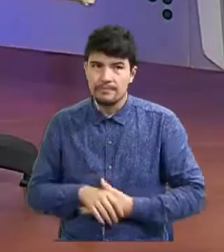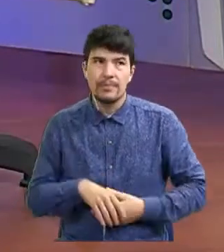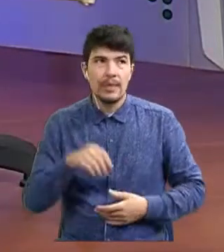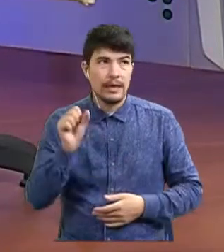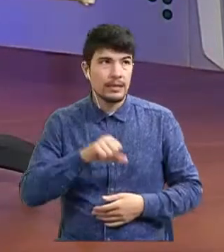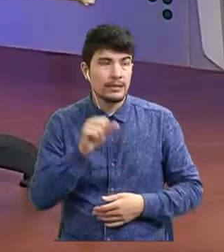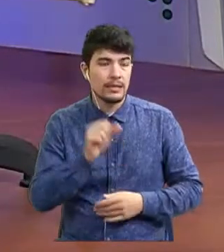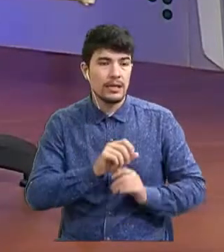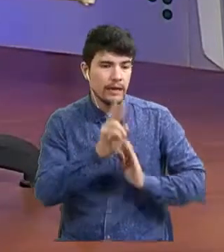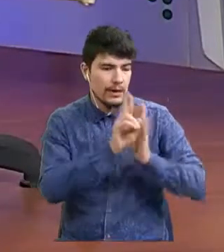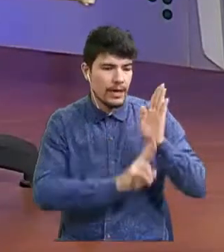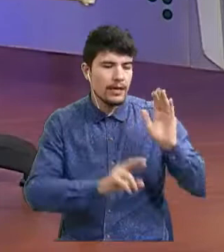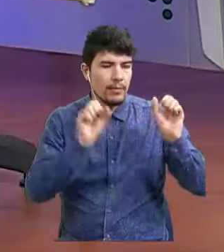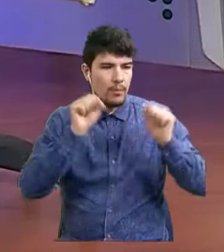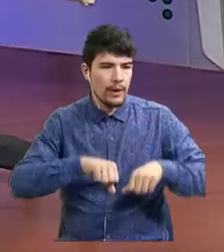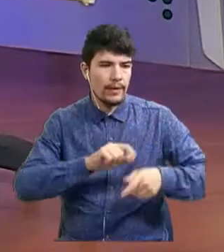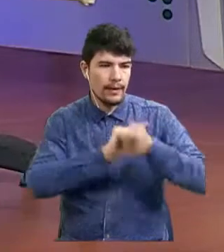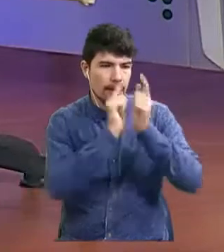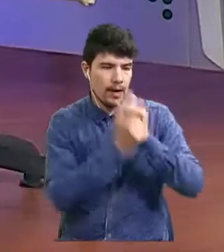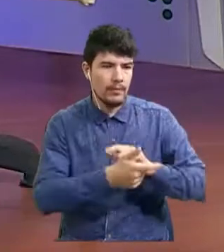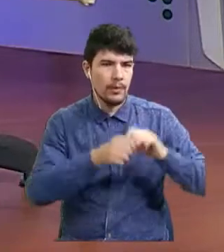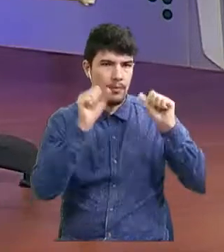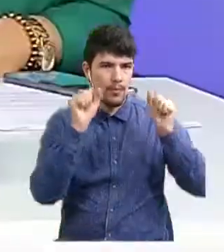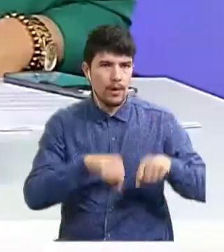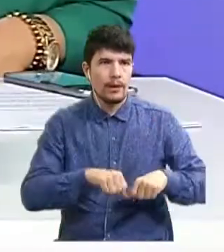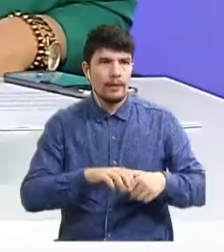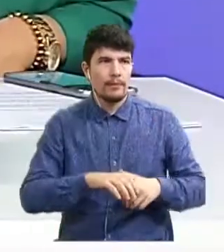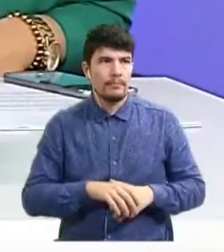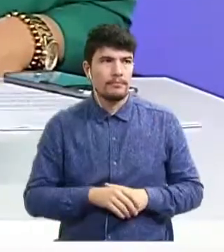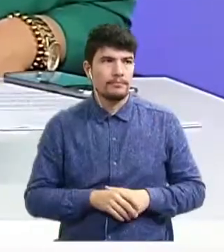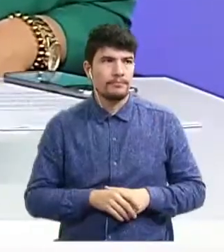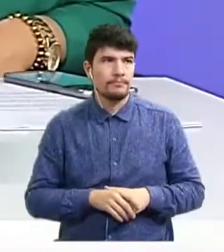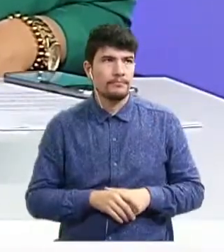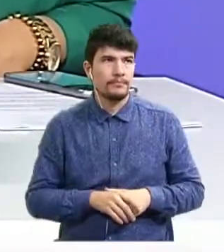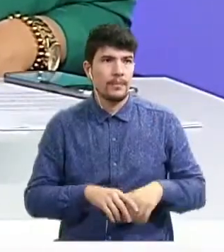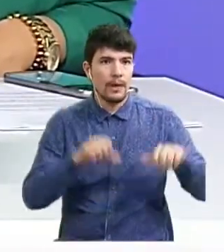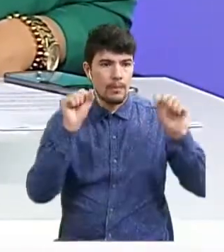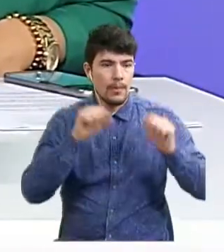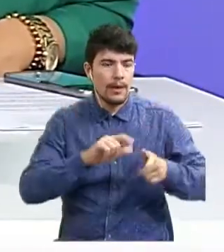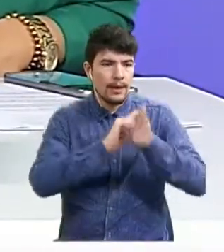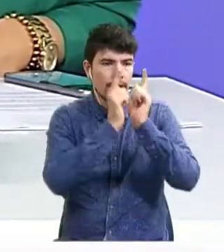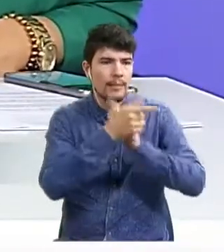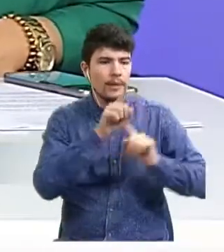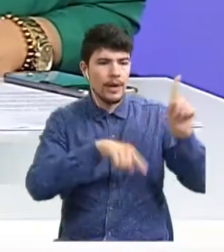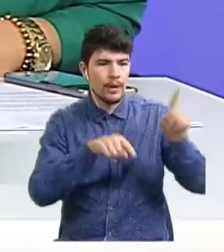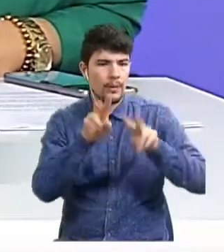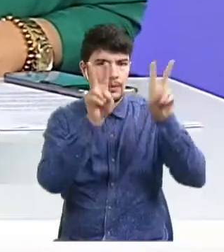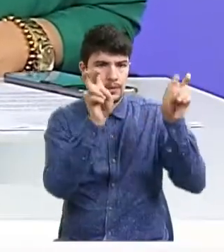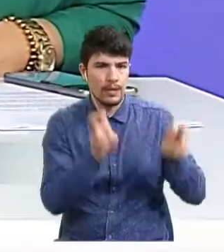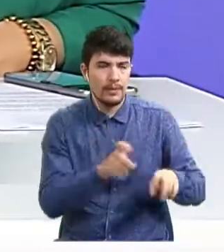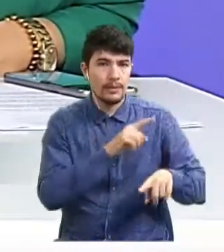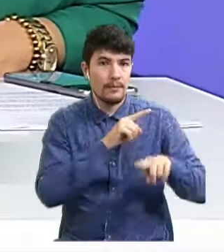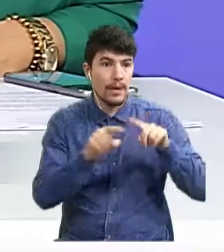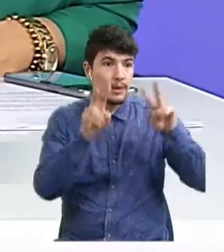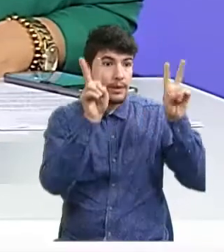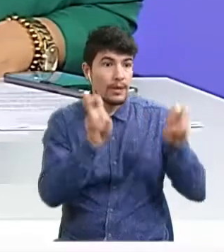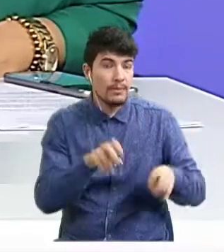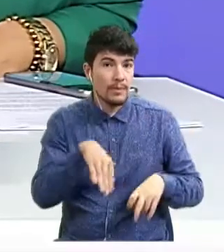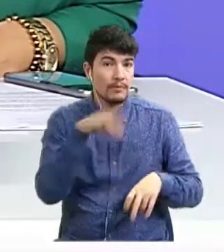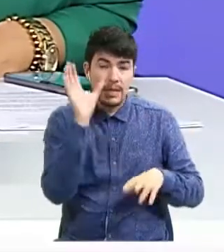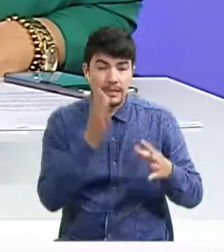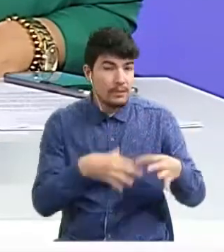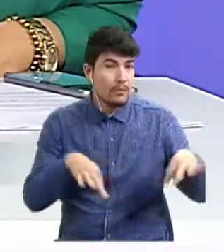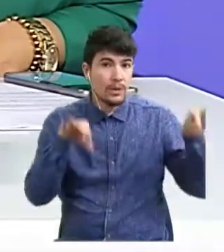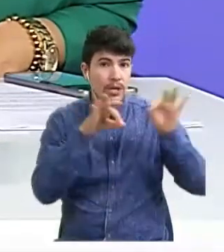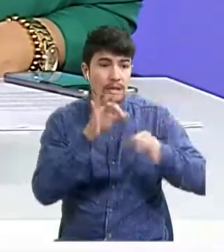referendo puede modificar y puede llevarlo a que se modifiquen algunos temas, pero los temas